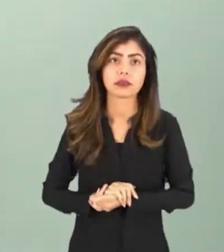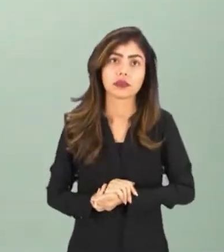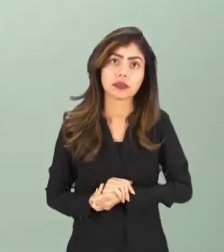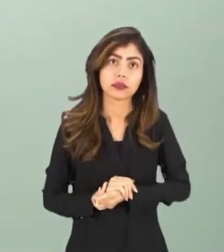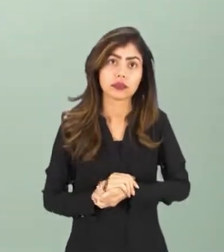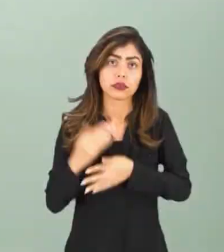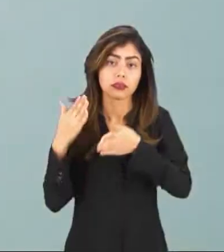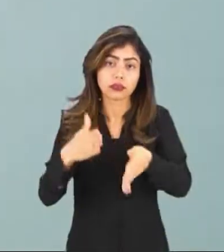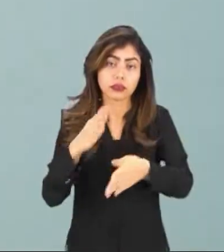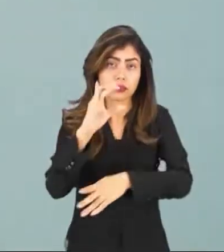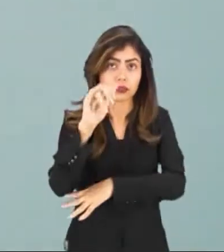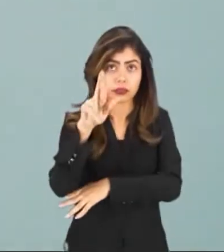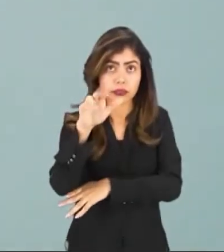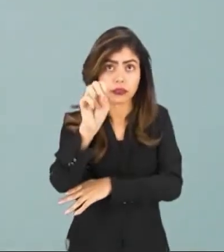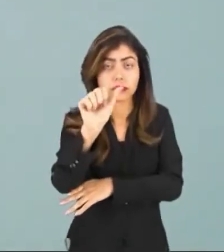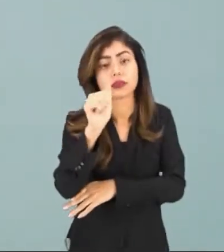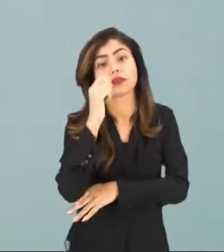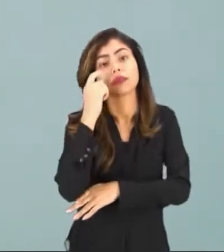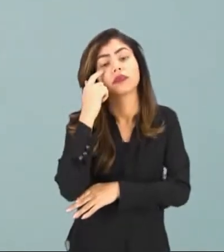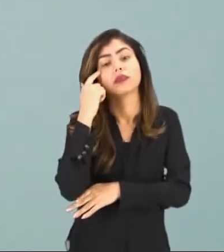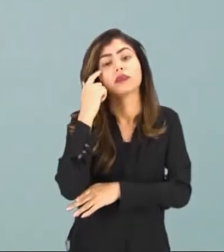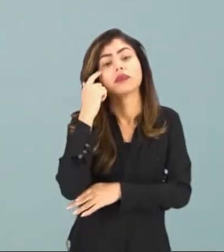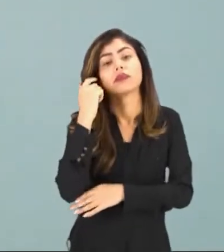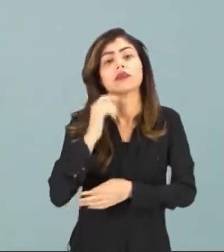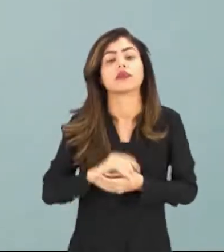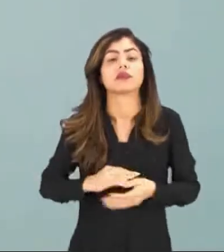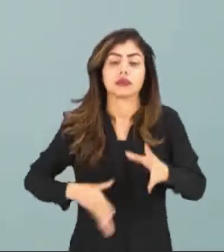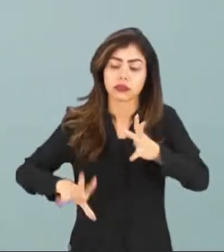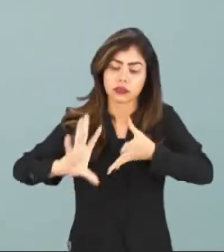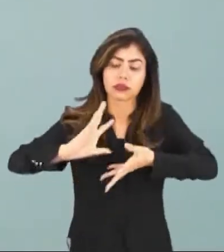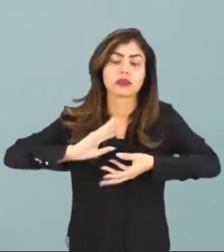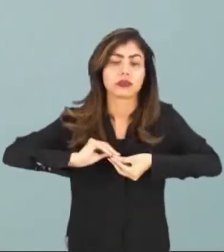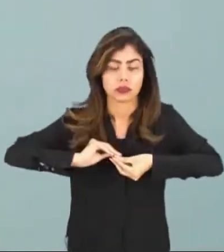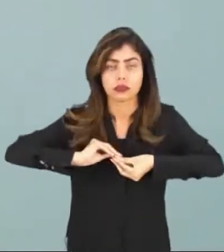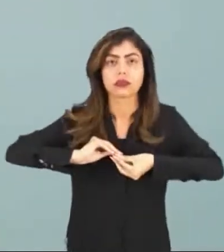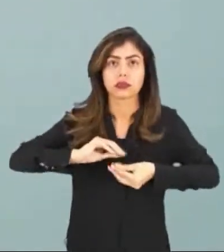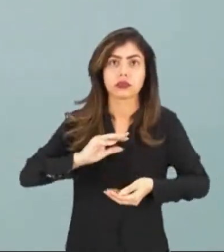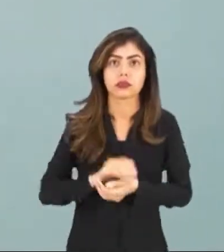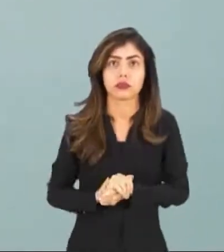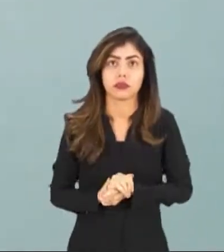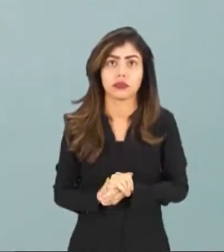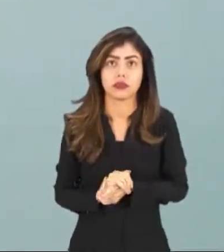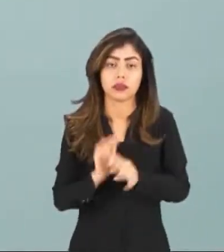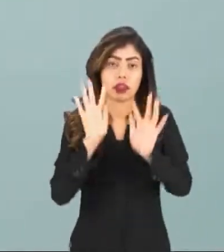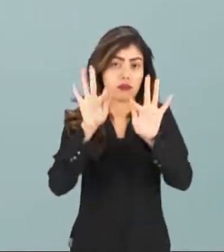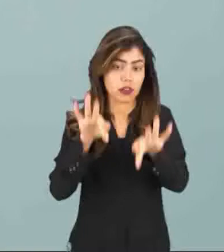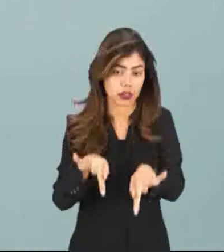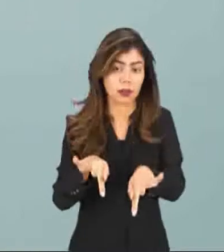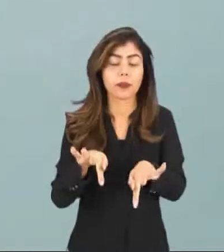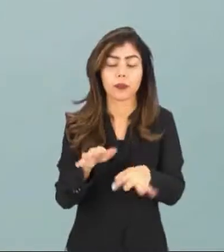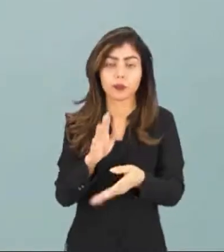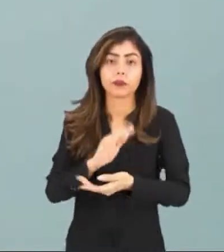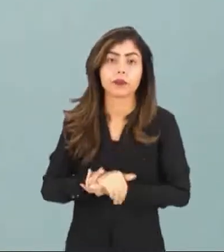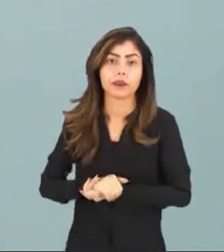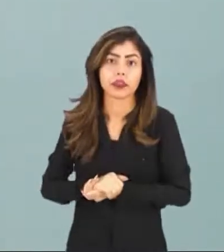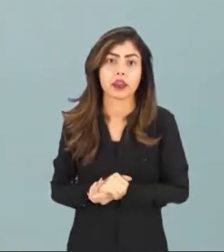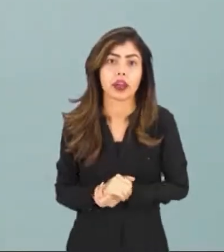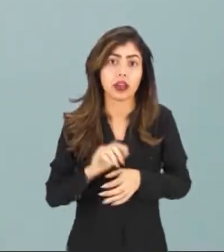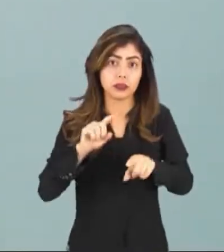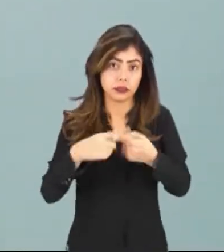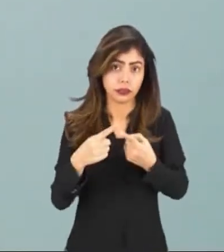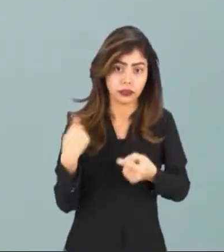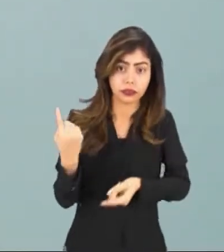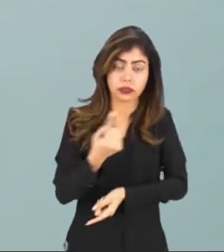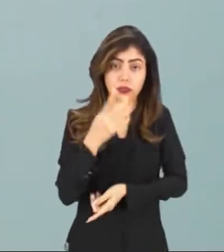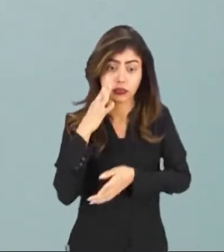para indicar causa para resumir y para concluir al terminar más que